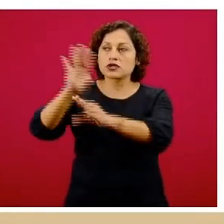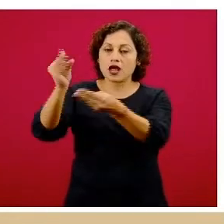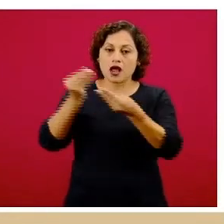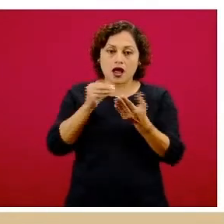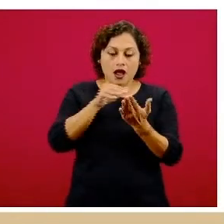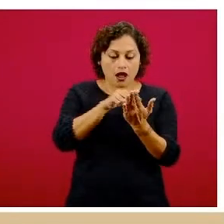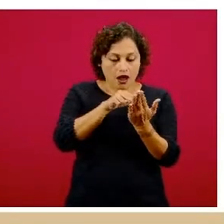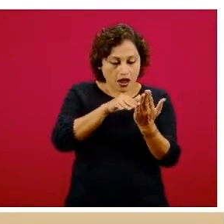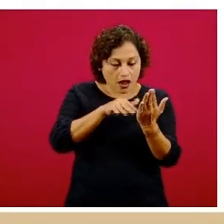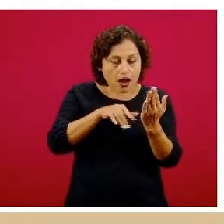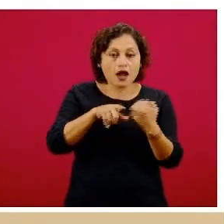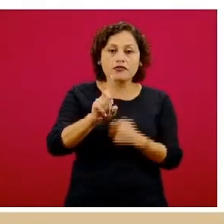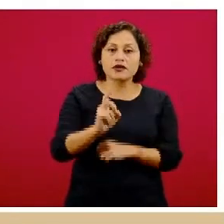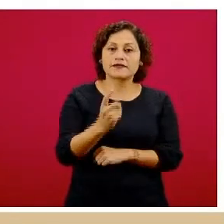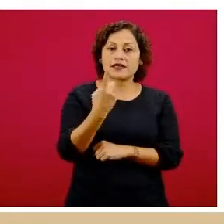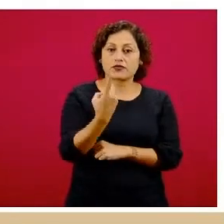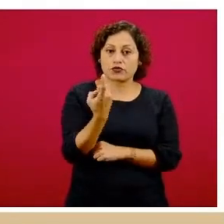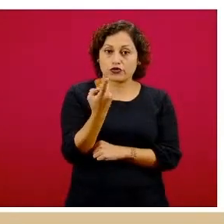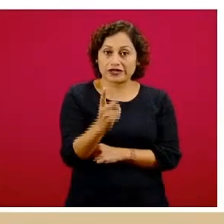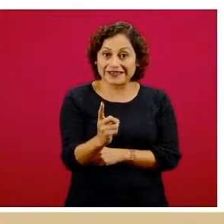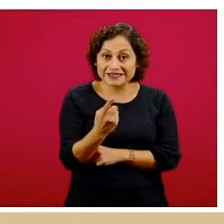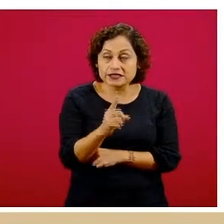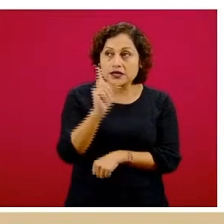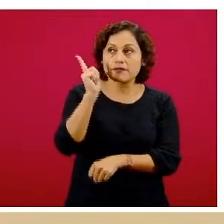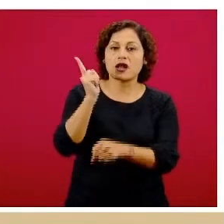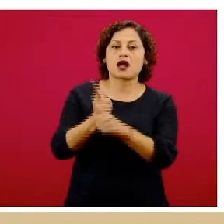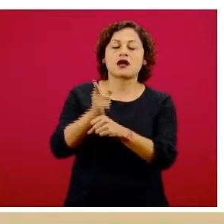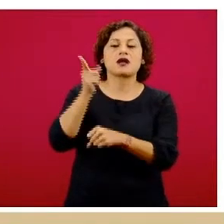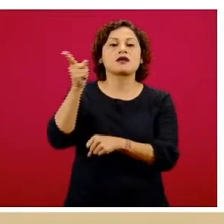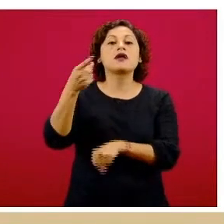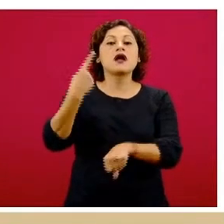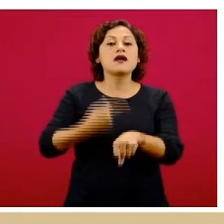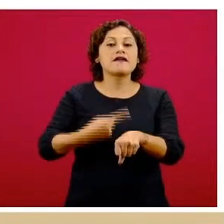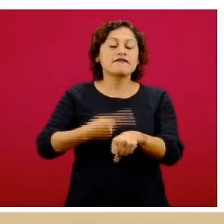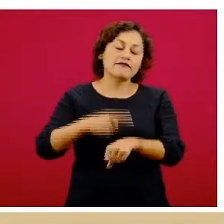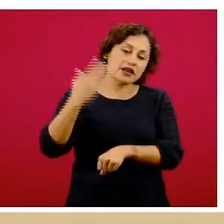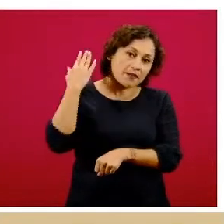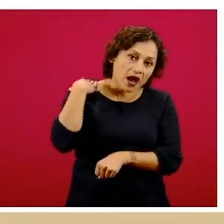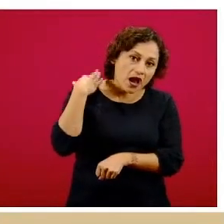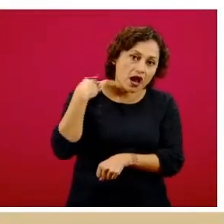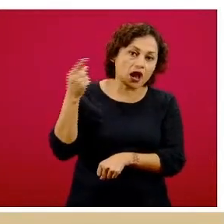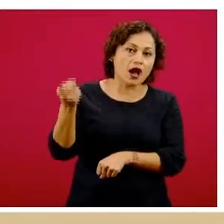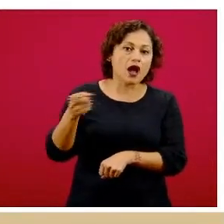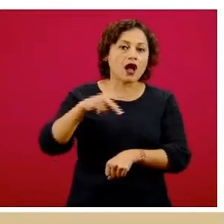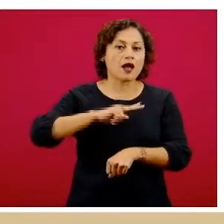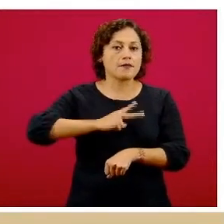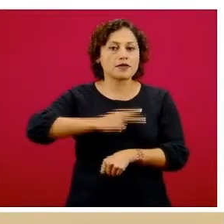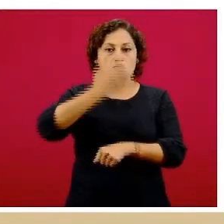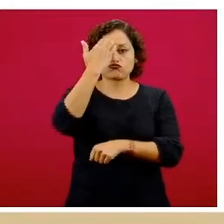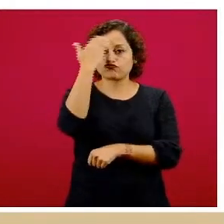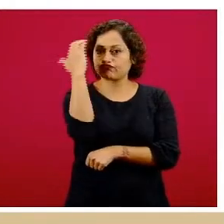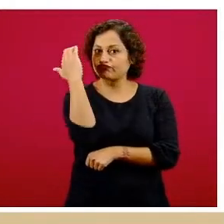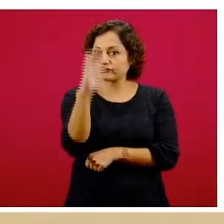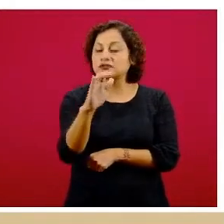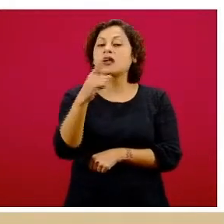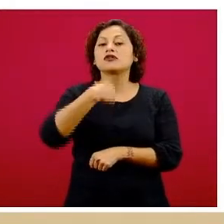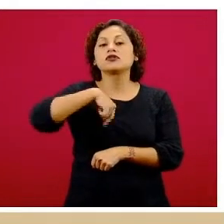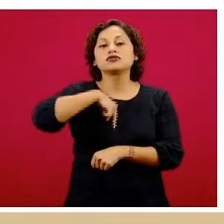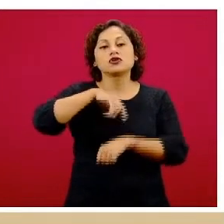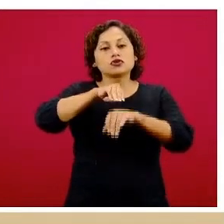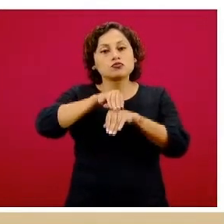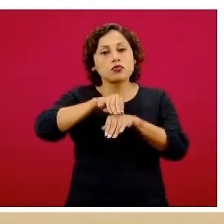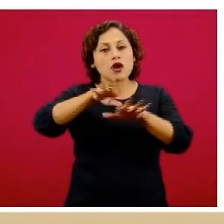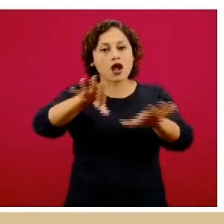el 31 de diciembre una situación de neumonía de etiología desconocida. Desde ese momento emitimos a través de